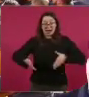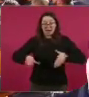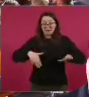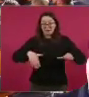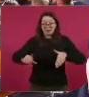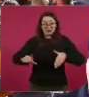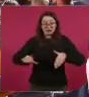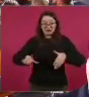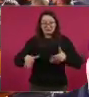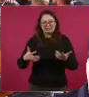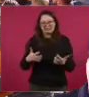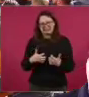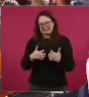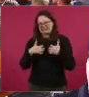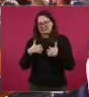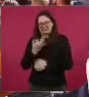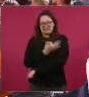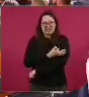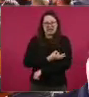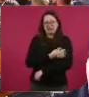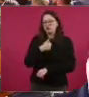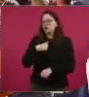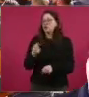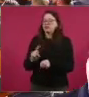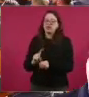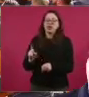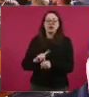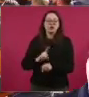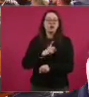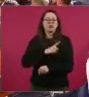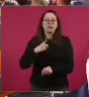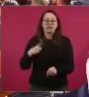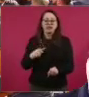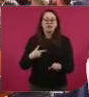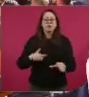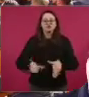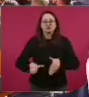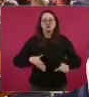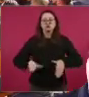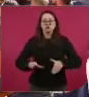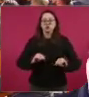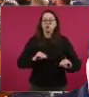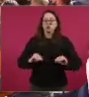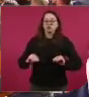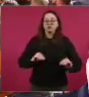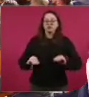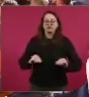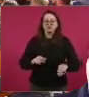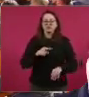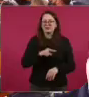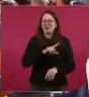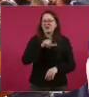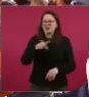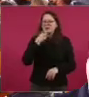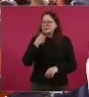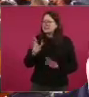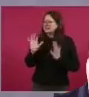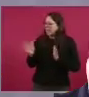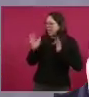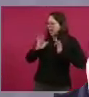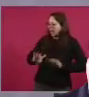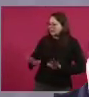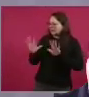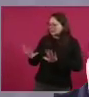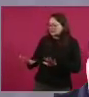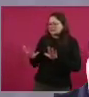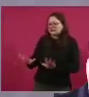arriba. Yo necesito diario estar en movimiento. Él me ha visto, me dice, ya cálmate. Cálmate,